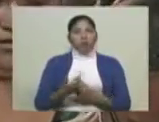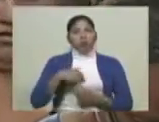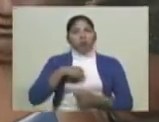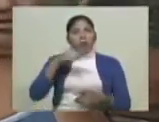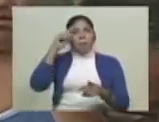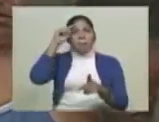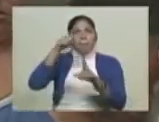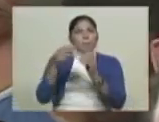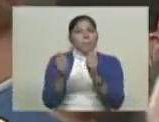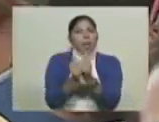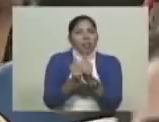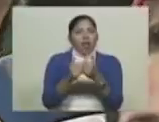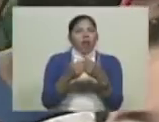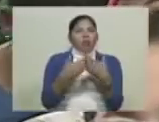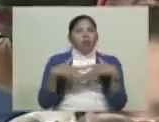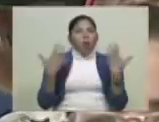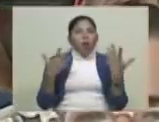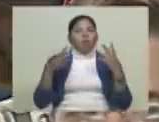10 millones de votos.